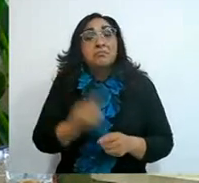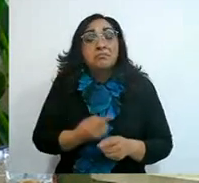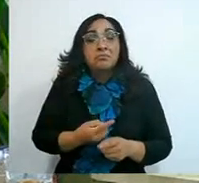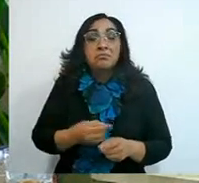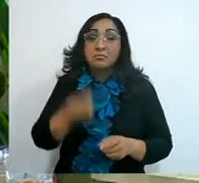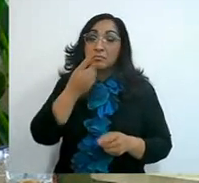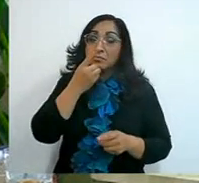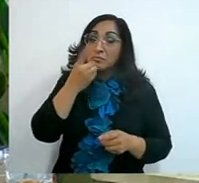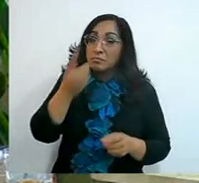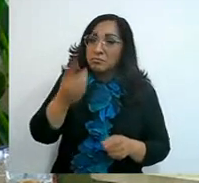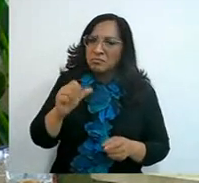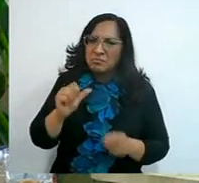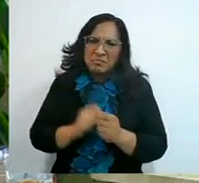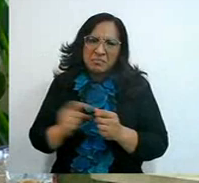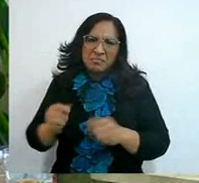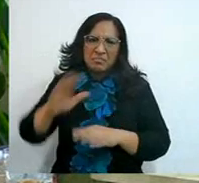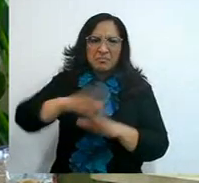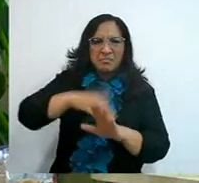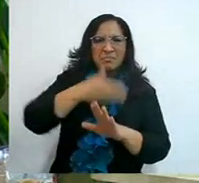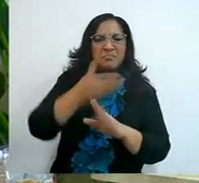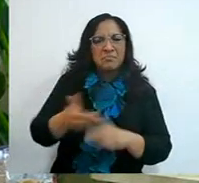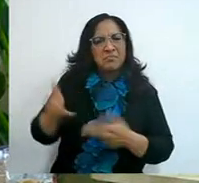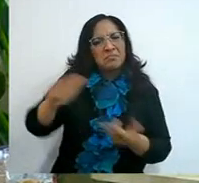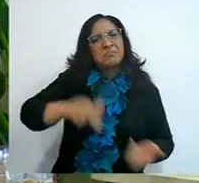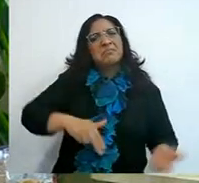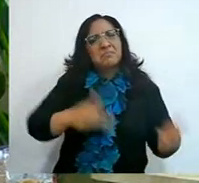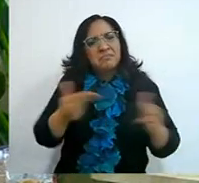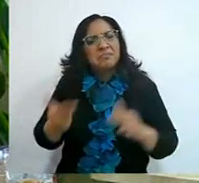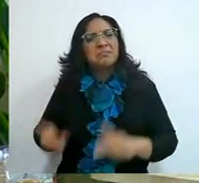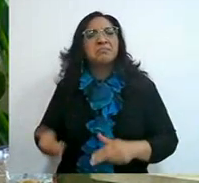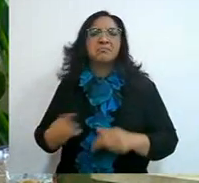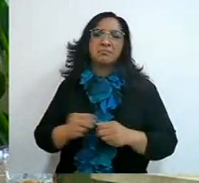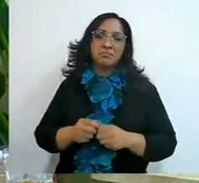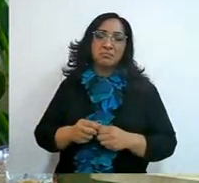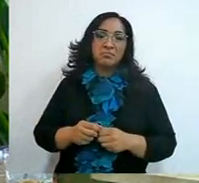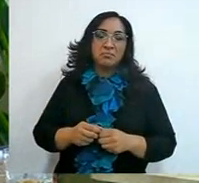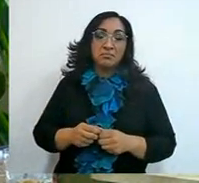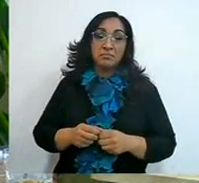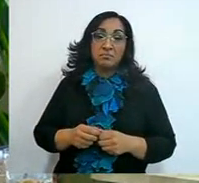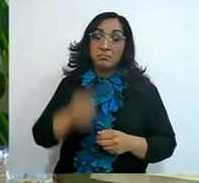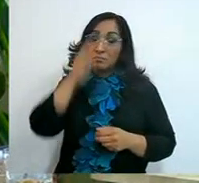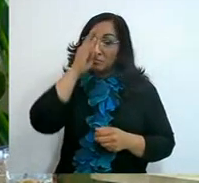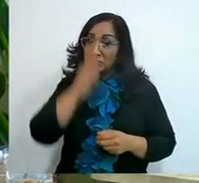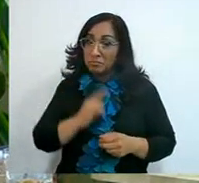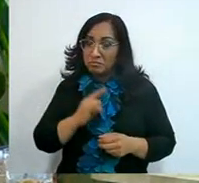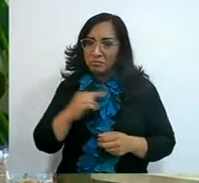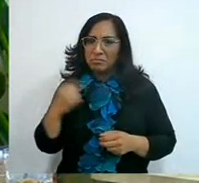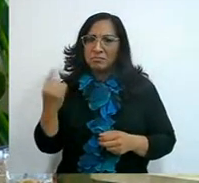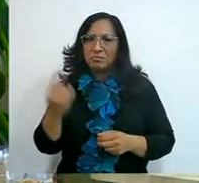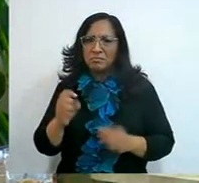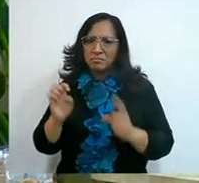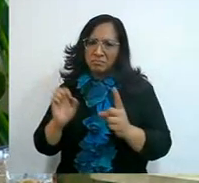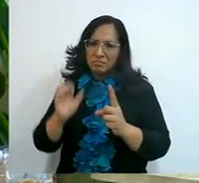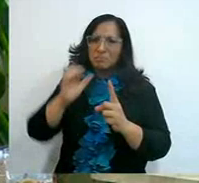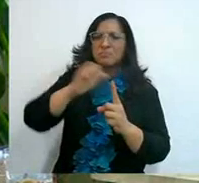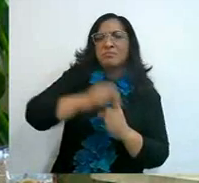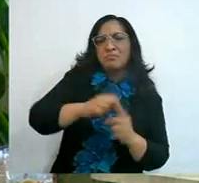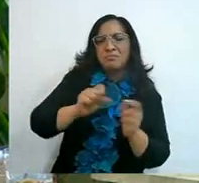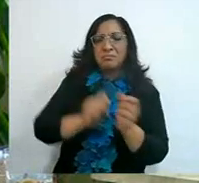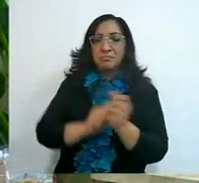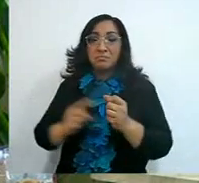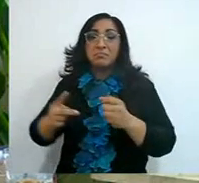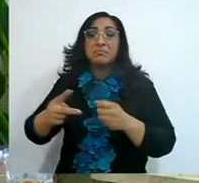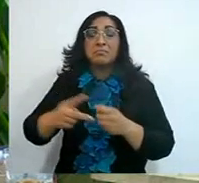alguien divulgando algo contra su buena reputación y fama. La mentira es engañar a